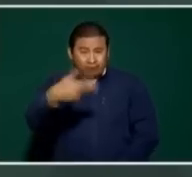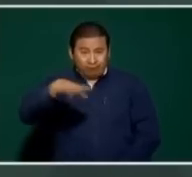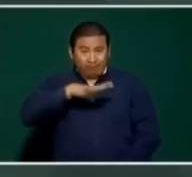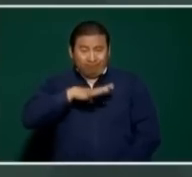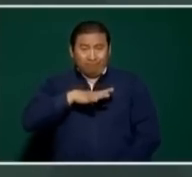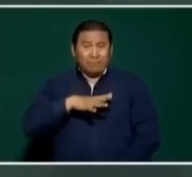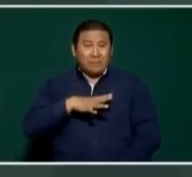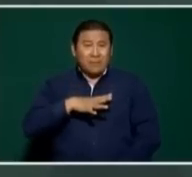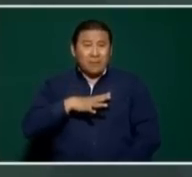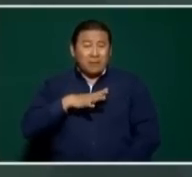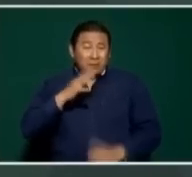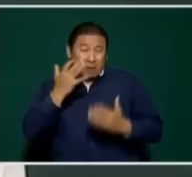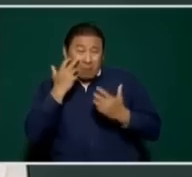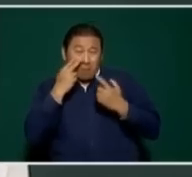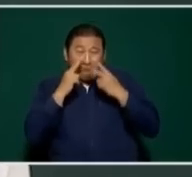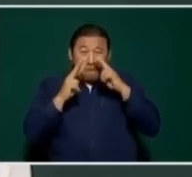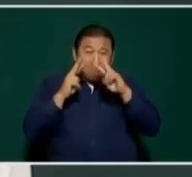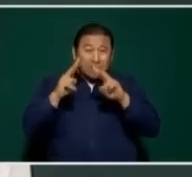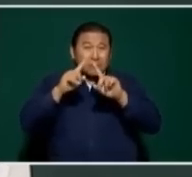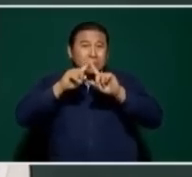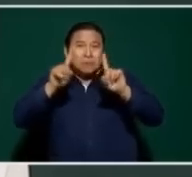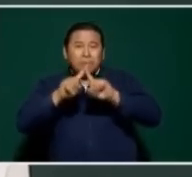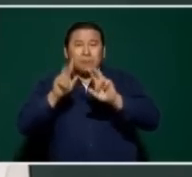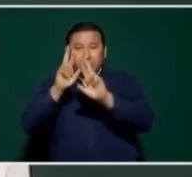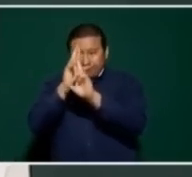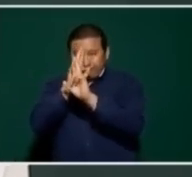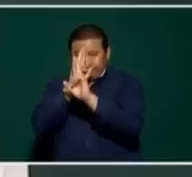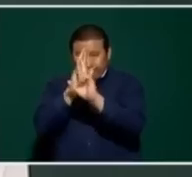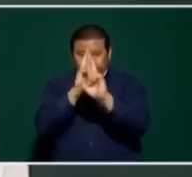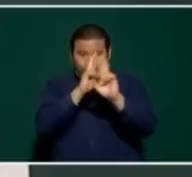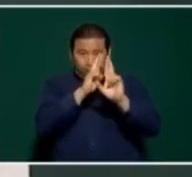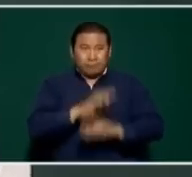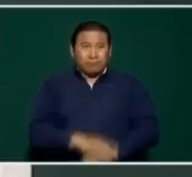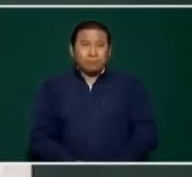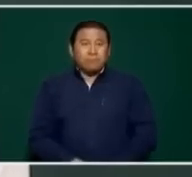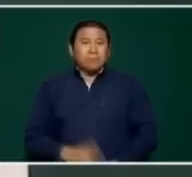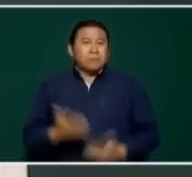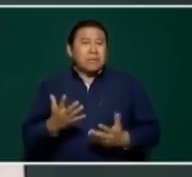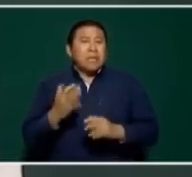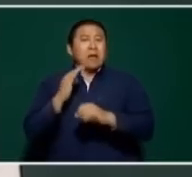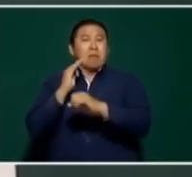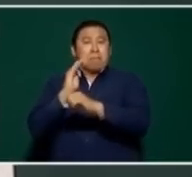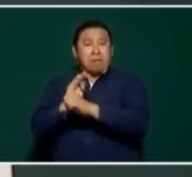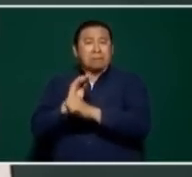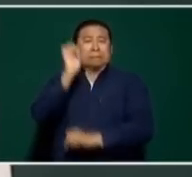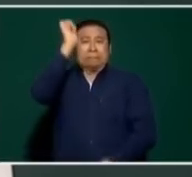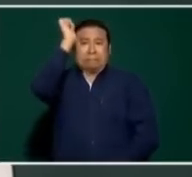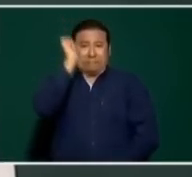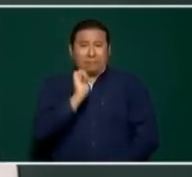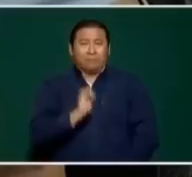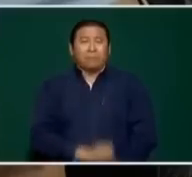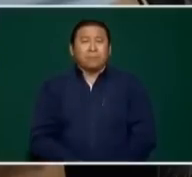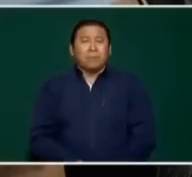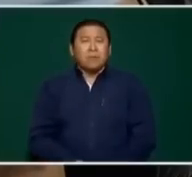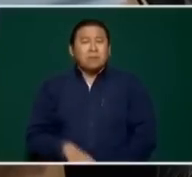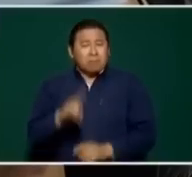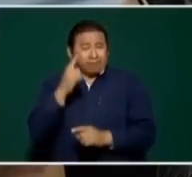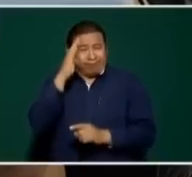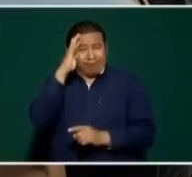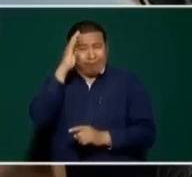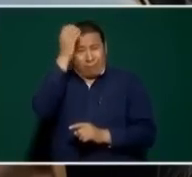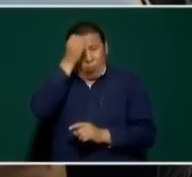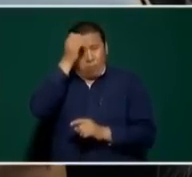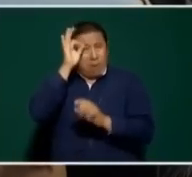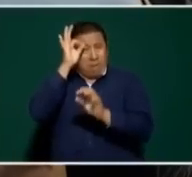ustedes tienen una visión distinta, y yo la respeto, pero yo voy a defender siempre mis puntos de